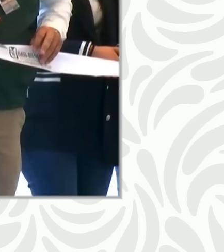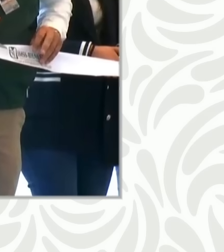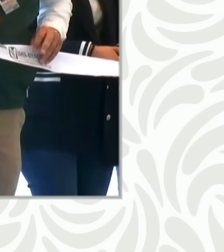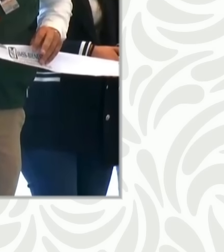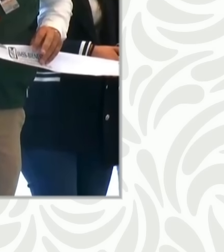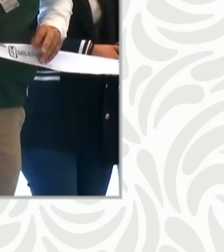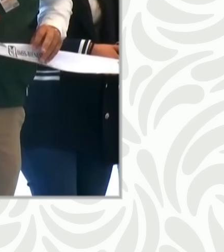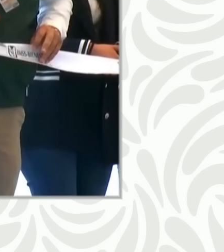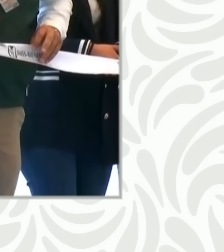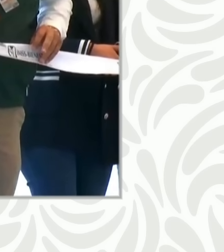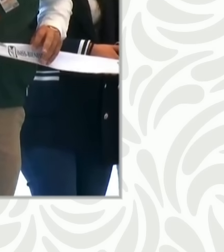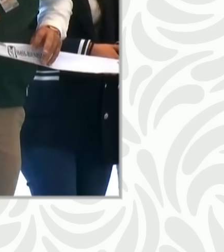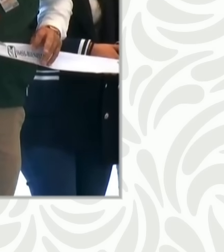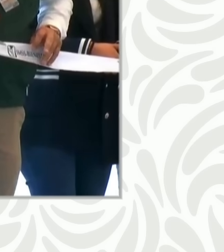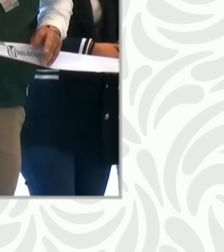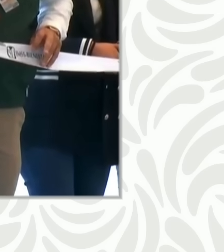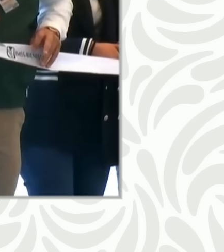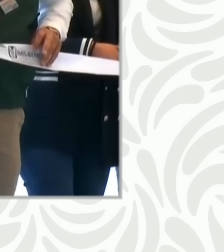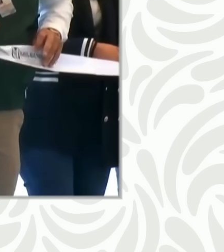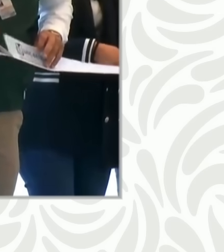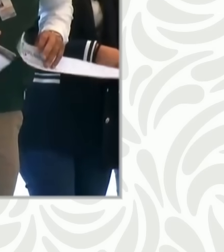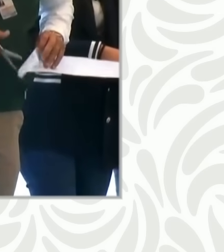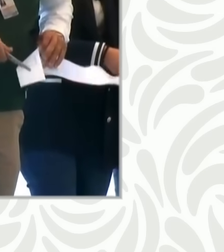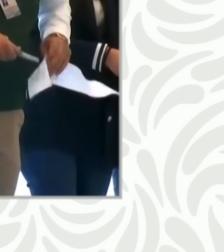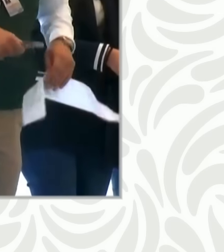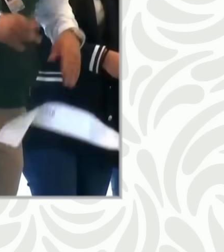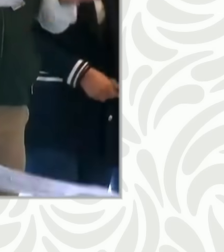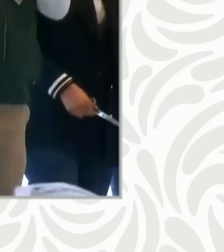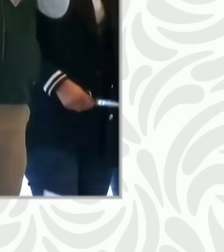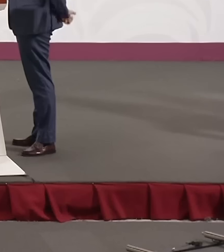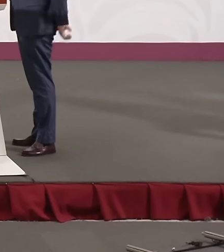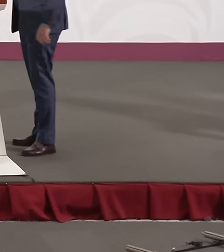Una, dos, tres.